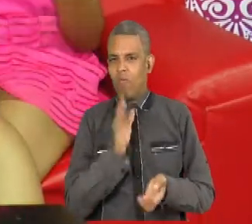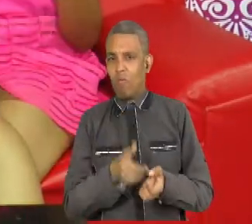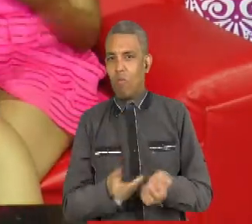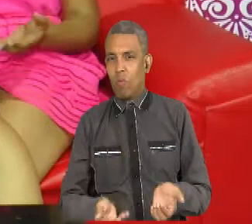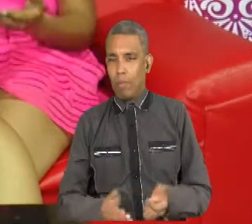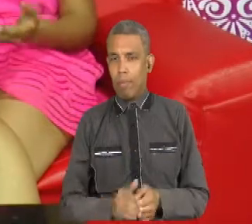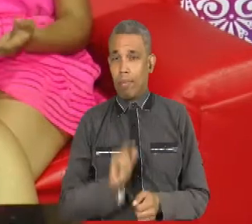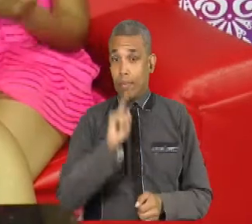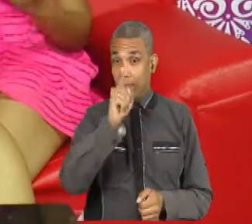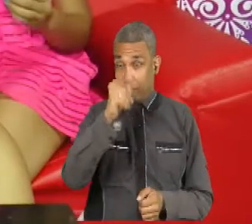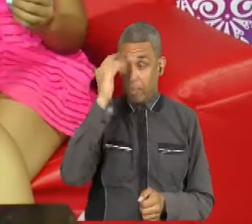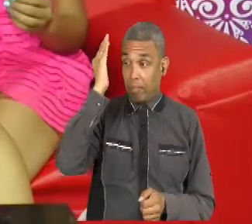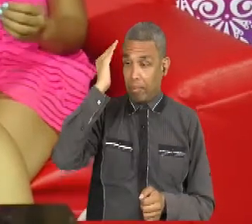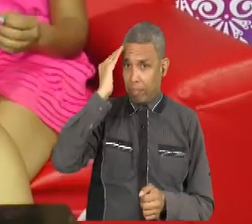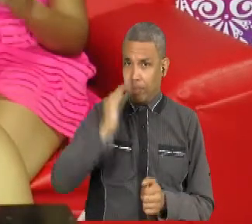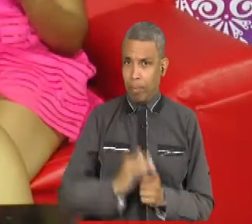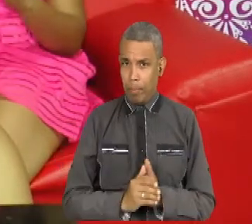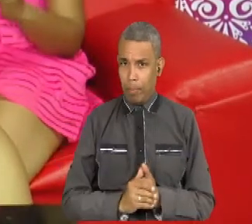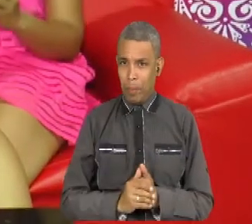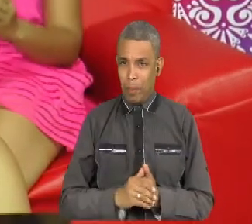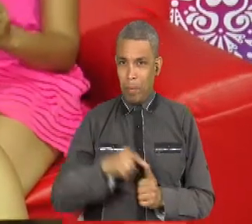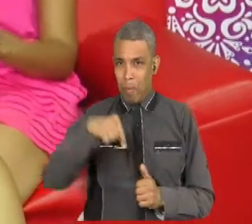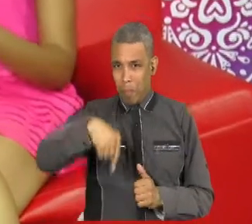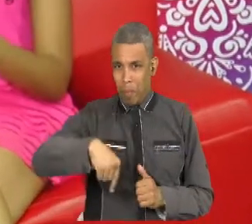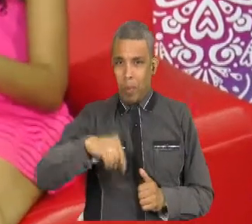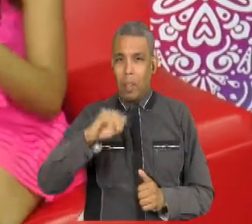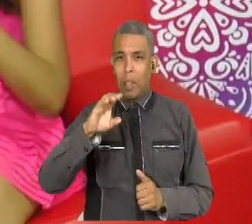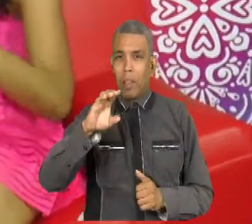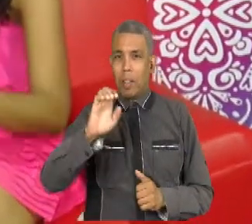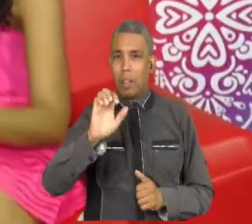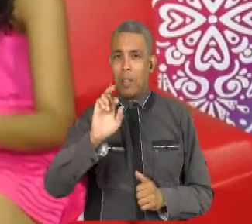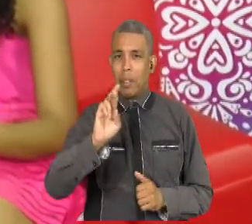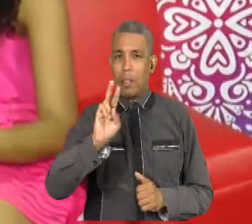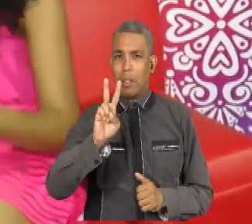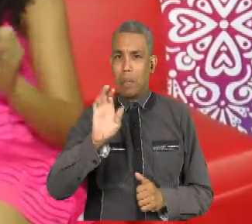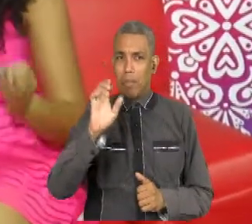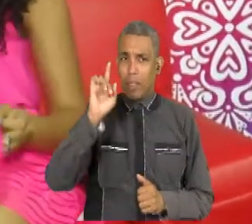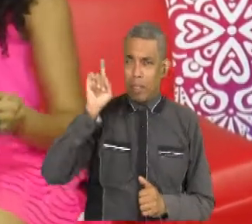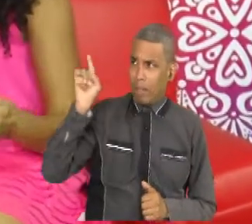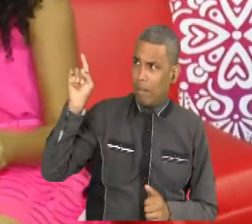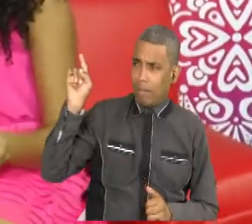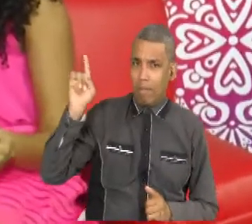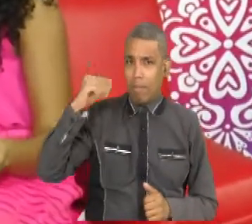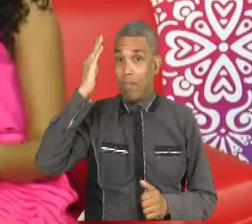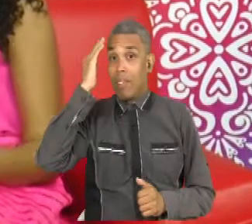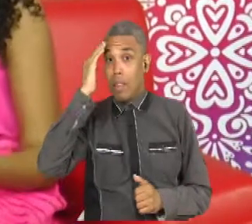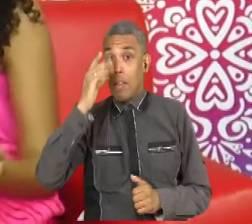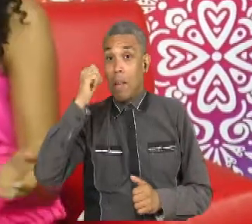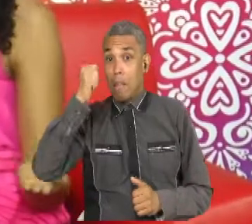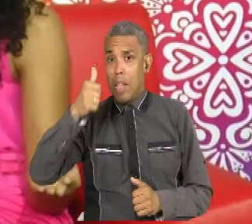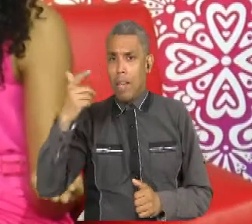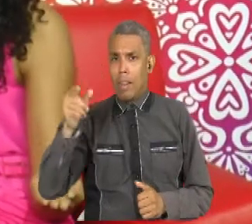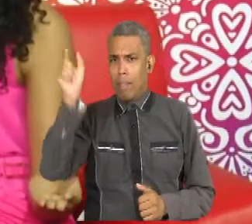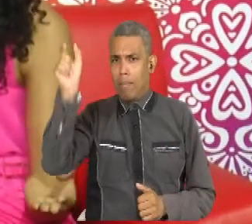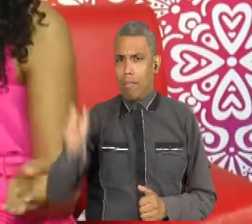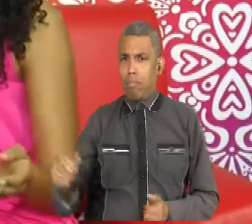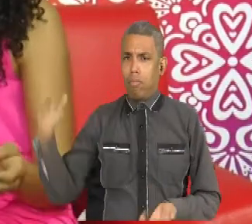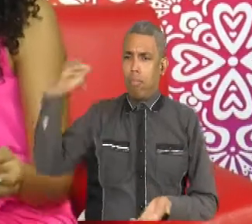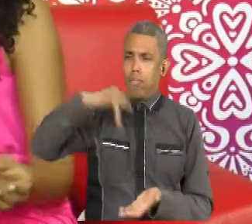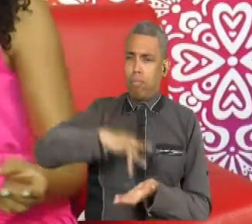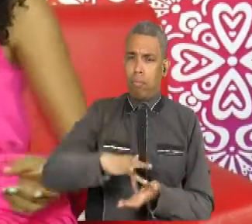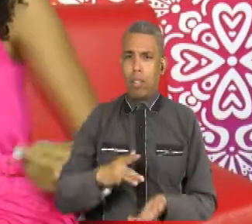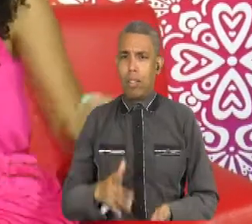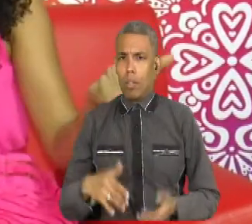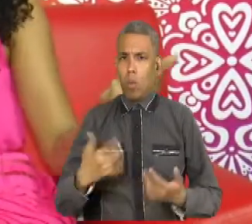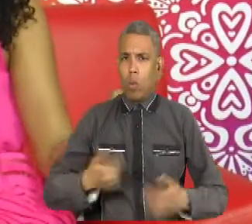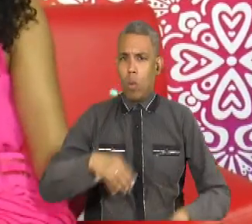siempre impulsando el talento local. El viernes trae un superartista, Jennifer, de aquí de Barranca Bermeja, que no es vallenato. Es